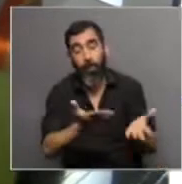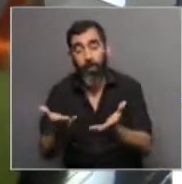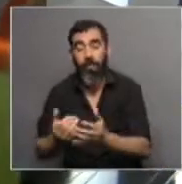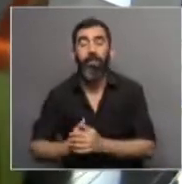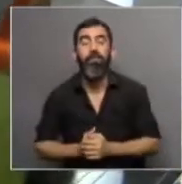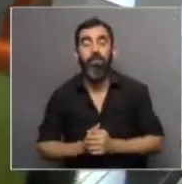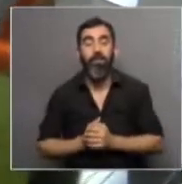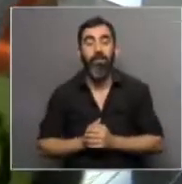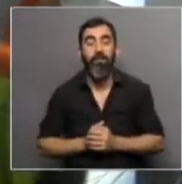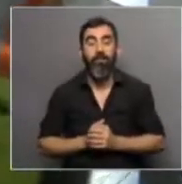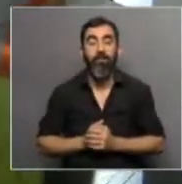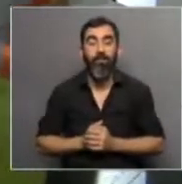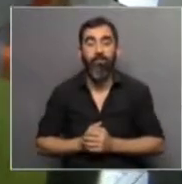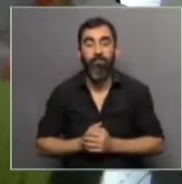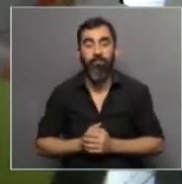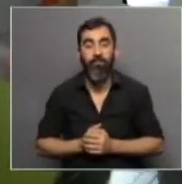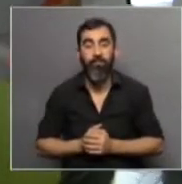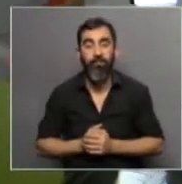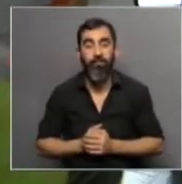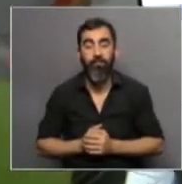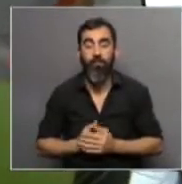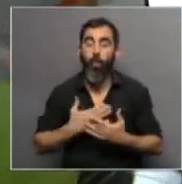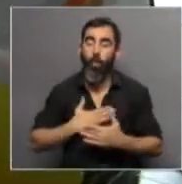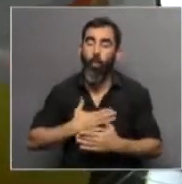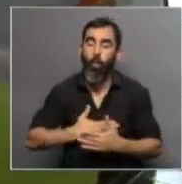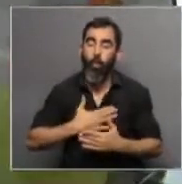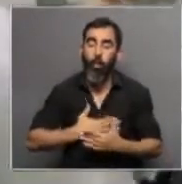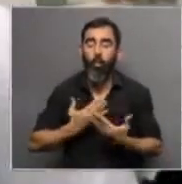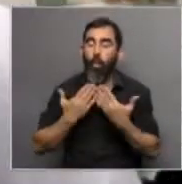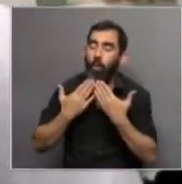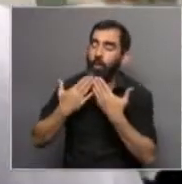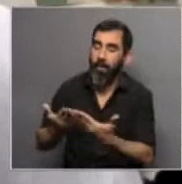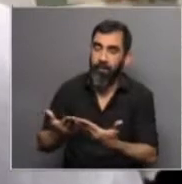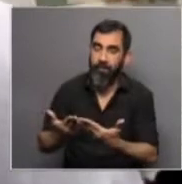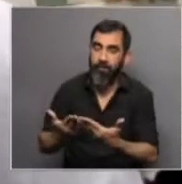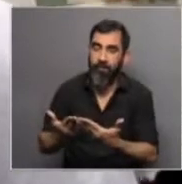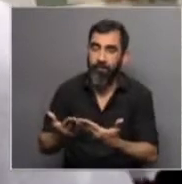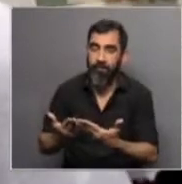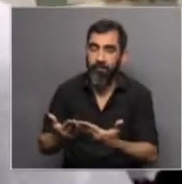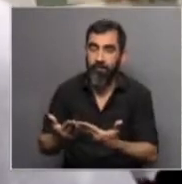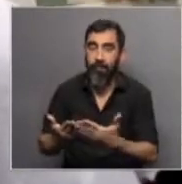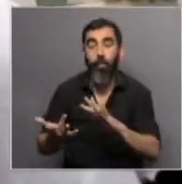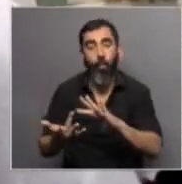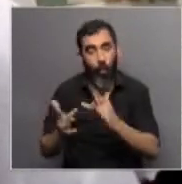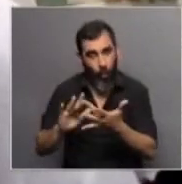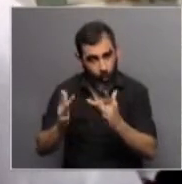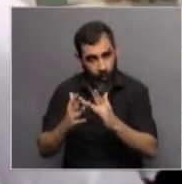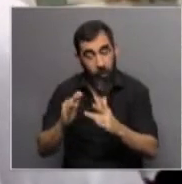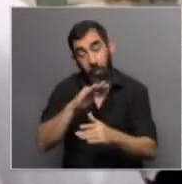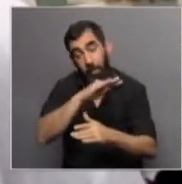noches. Bueno, mucho gusto, Gustavo, muchas gracias por ponerte en contacto.